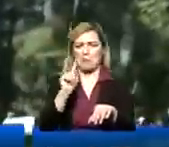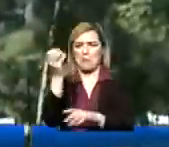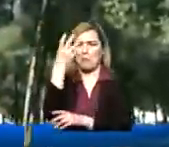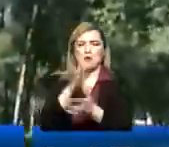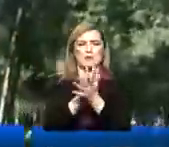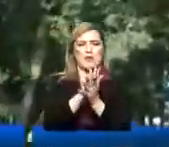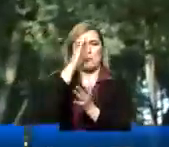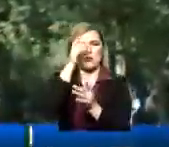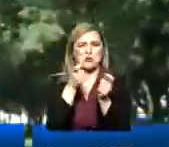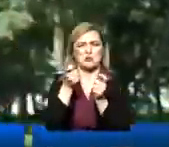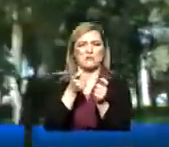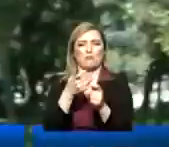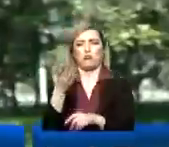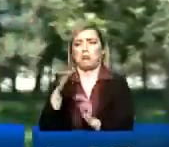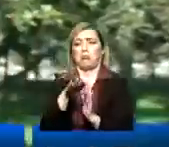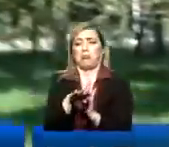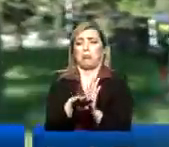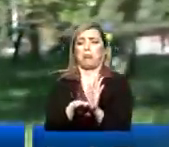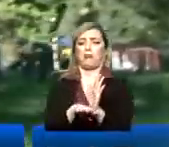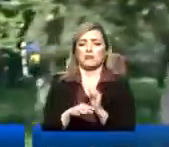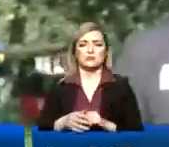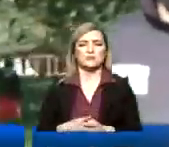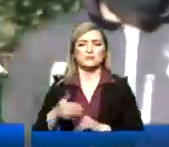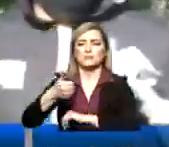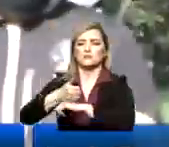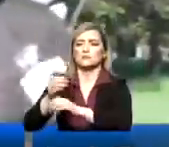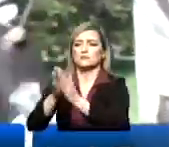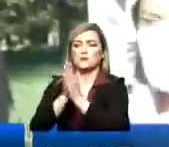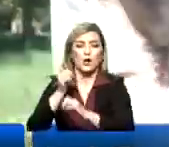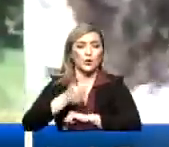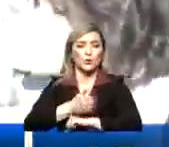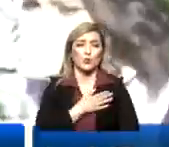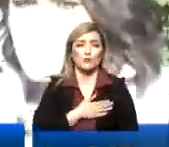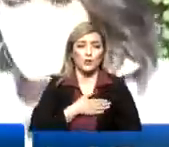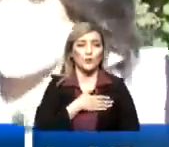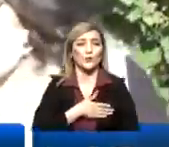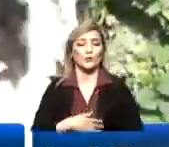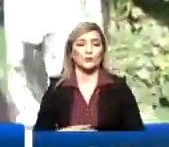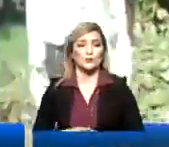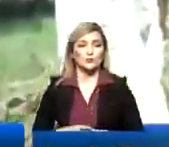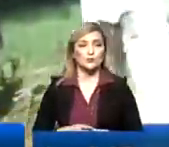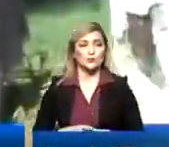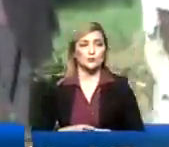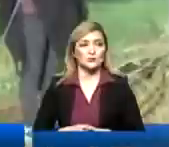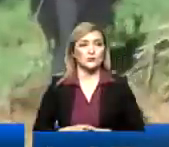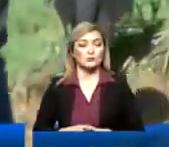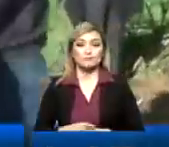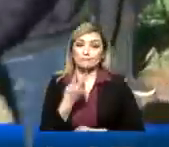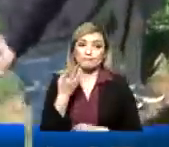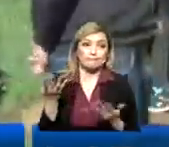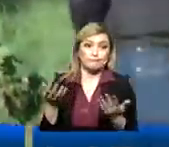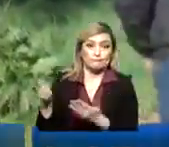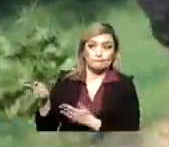policial es sumamente baja. Pedimos por favor a las autoridades que nos ayuden, por favor. Perfecto, muchas gracias. Y escuchamos,